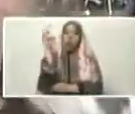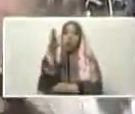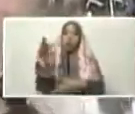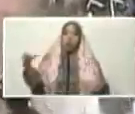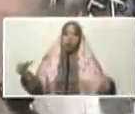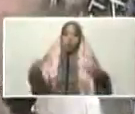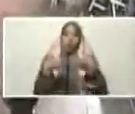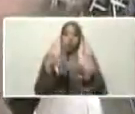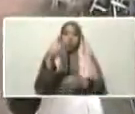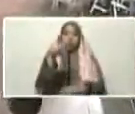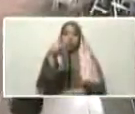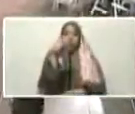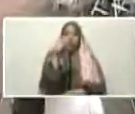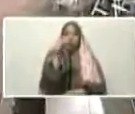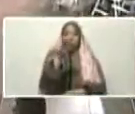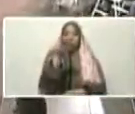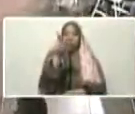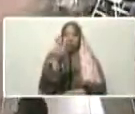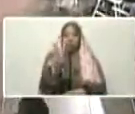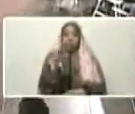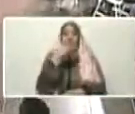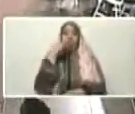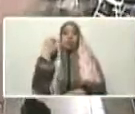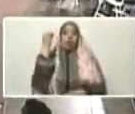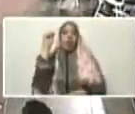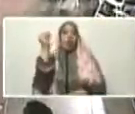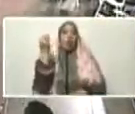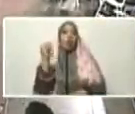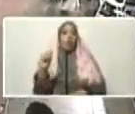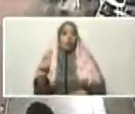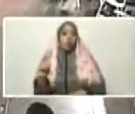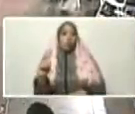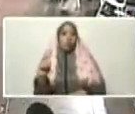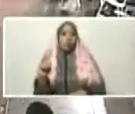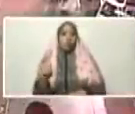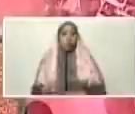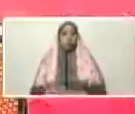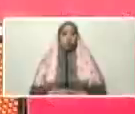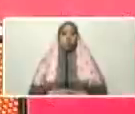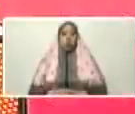del cuarto congreso de la juventud del psoe